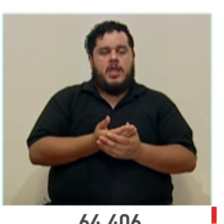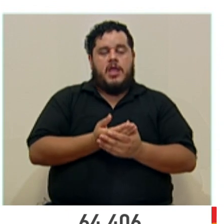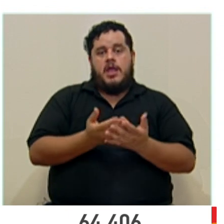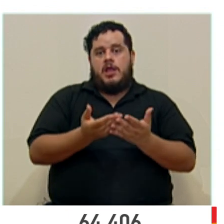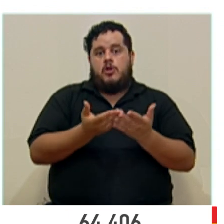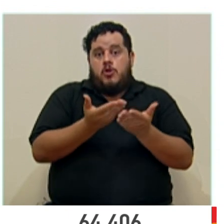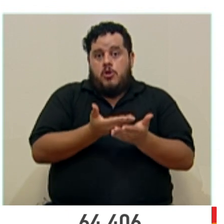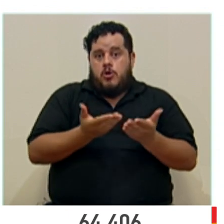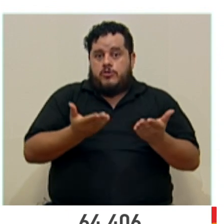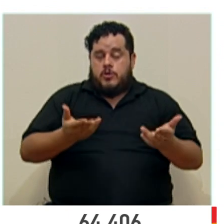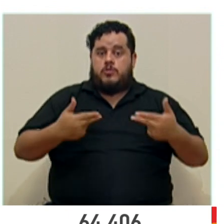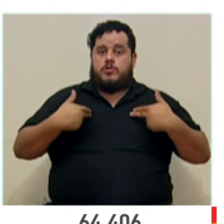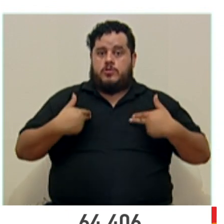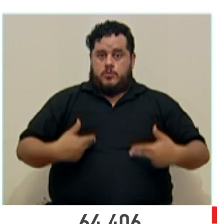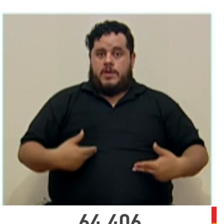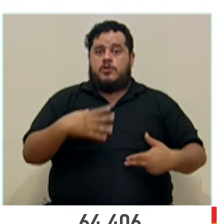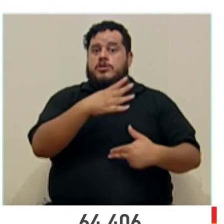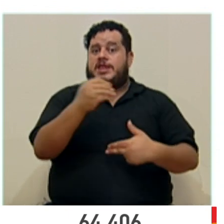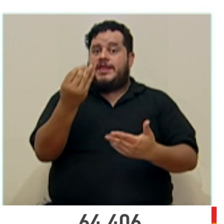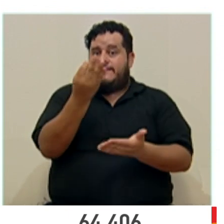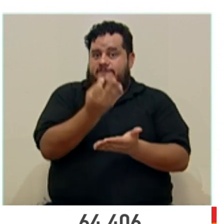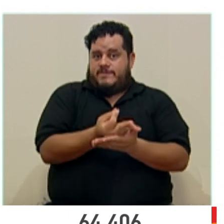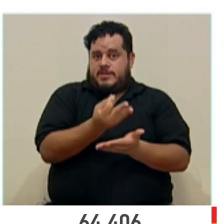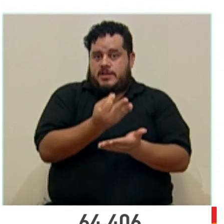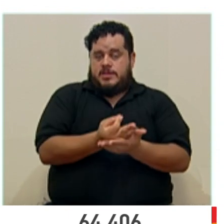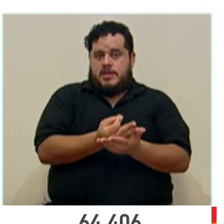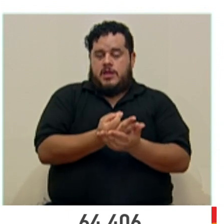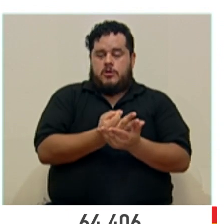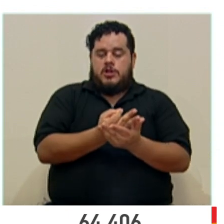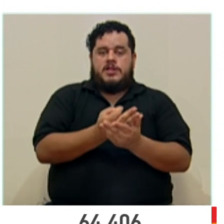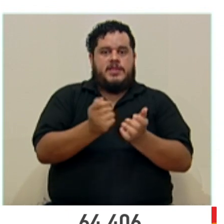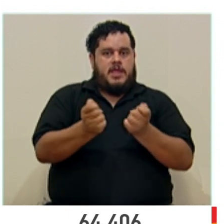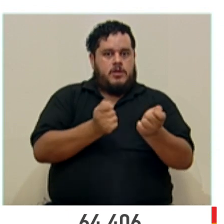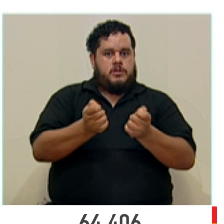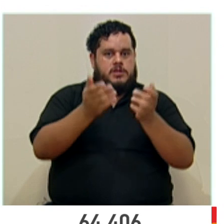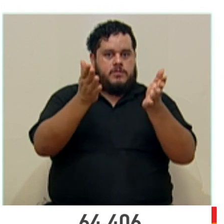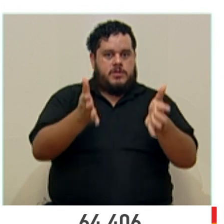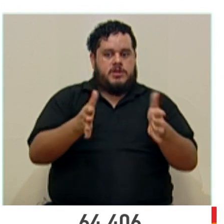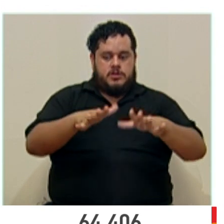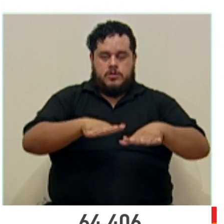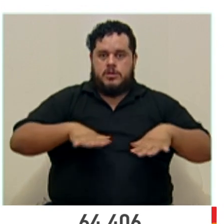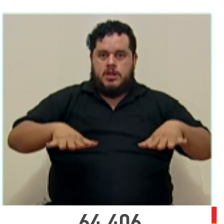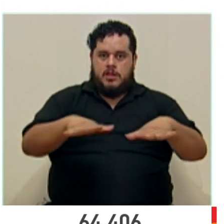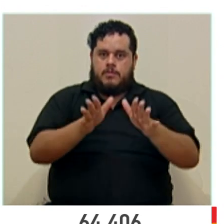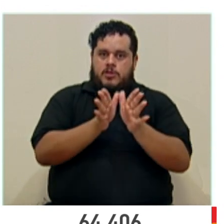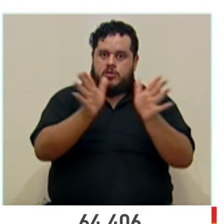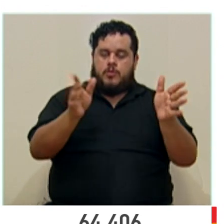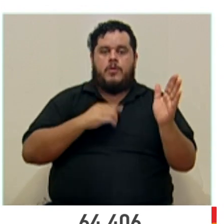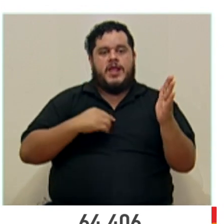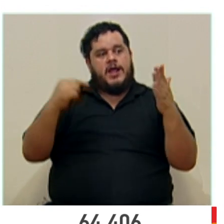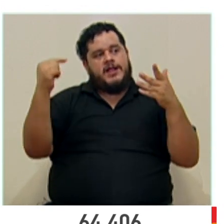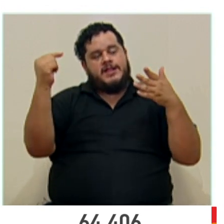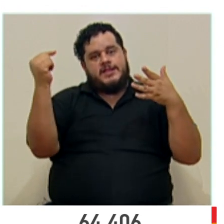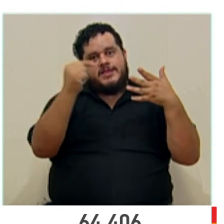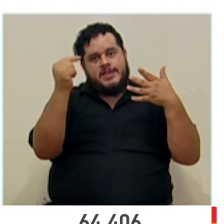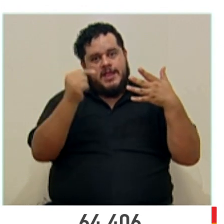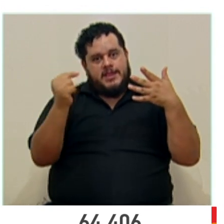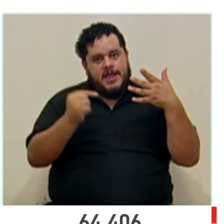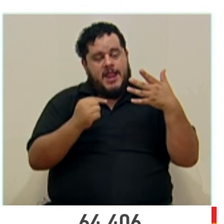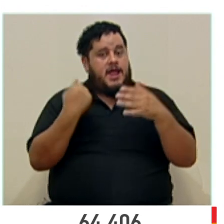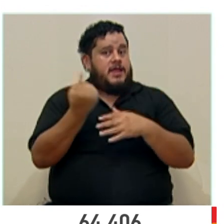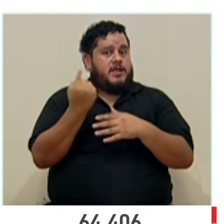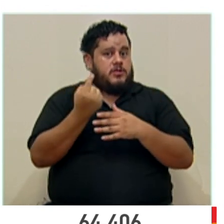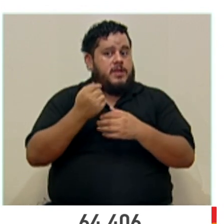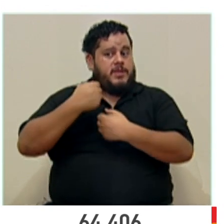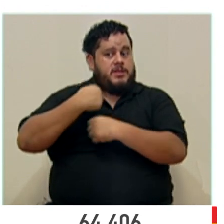los recursos humanos y financieros de los administradores de espacios públicos. Señalar que